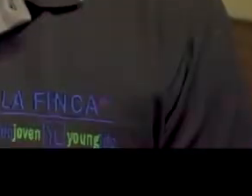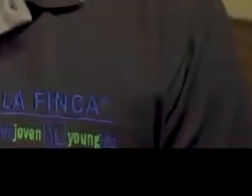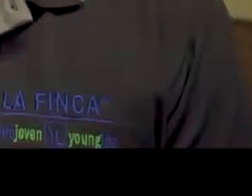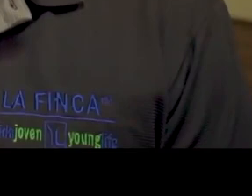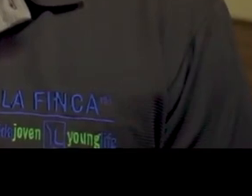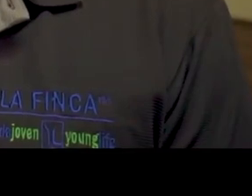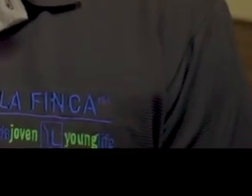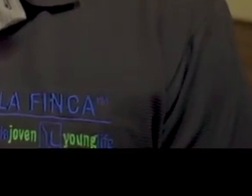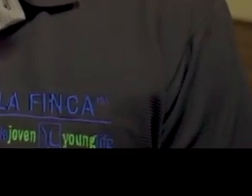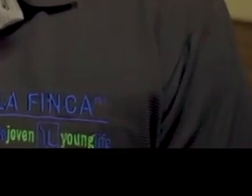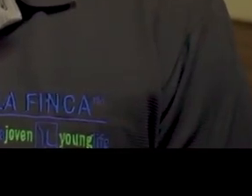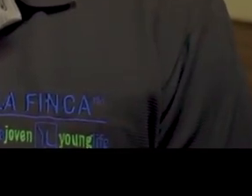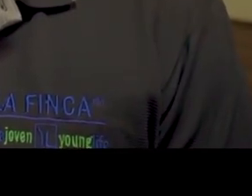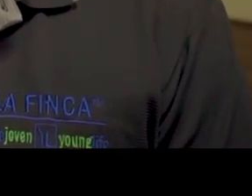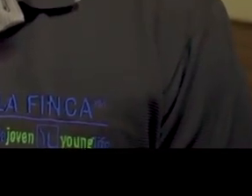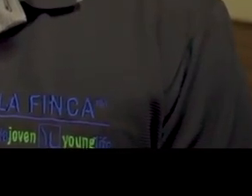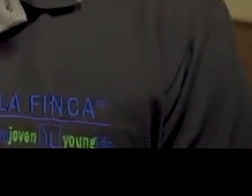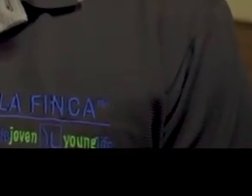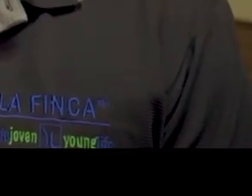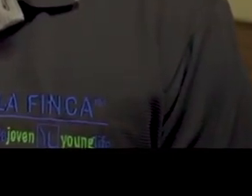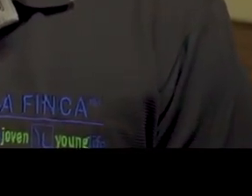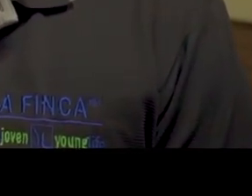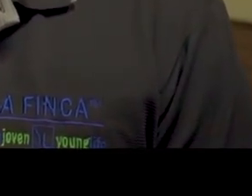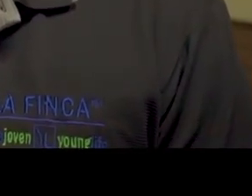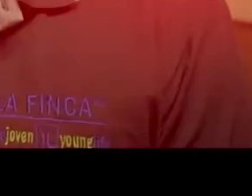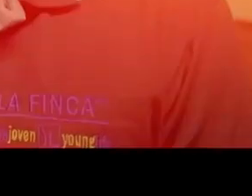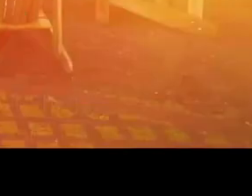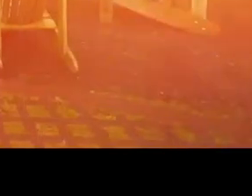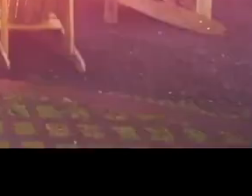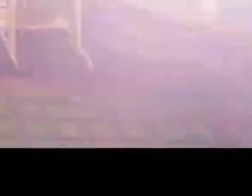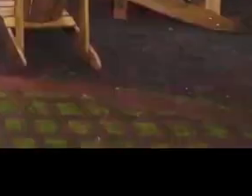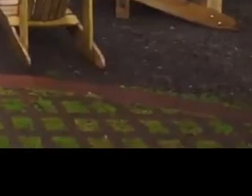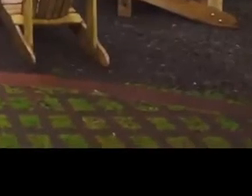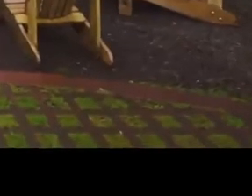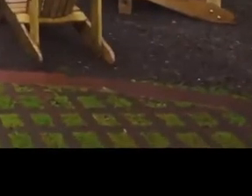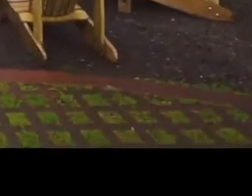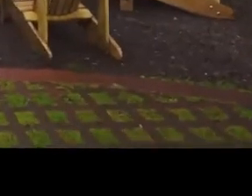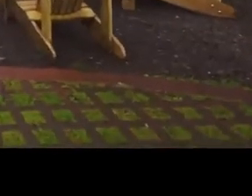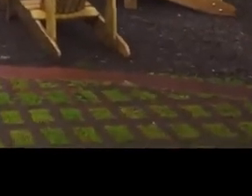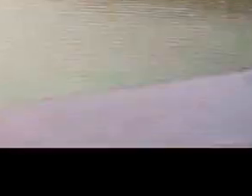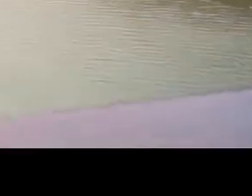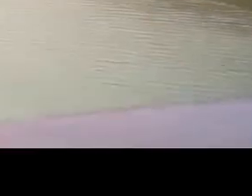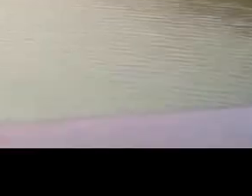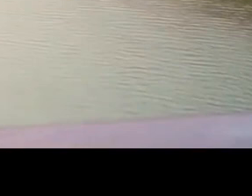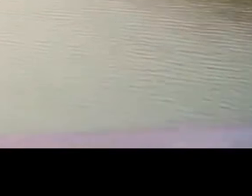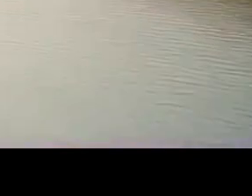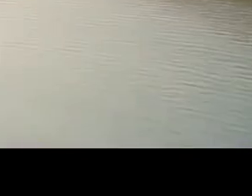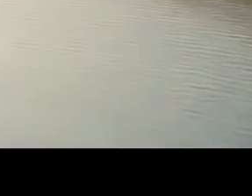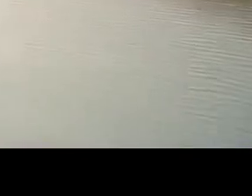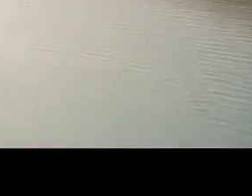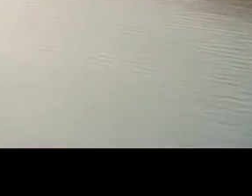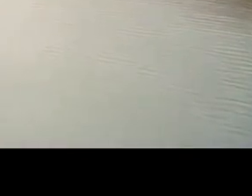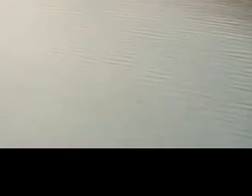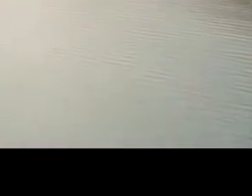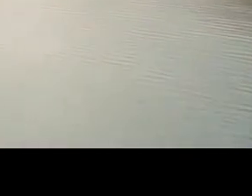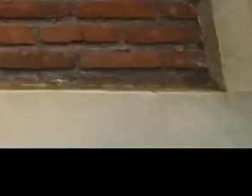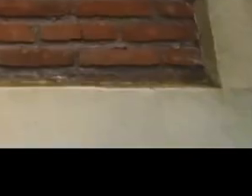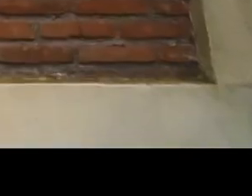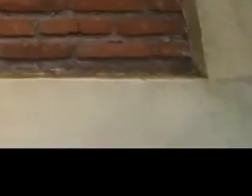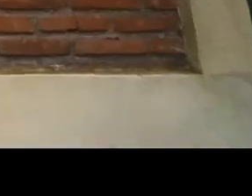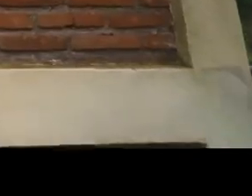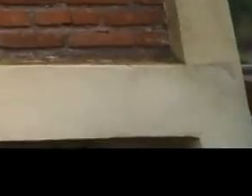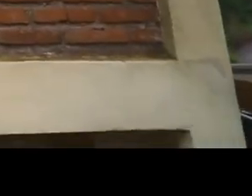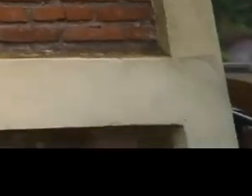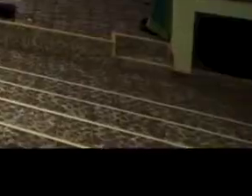Hay ciertas normas, ¿verdad?, que se deben de cumplir a la hora de entrar a este lugar, ¿verdad? Pero es un lugar donde todos pueden llegar, ¿verdad?, siempre y cuando